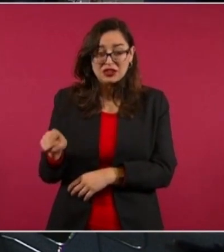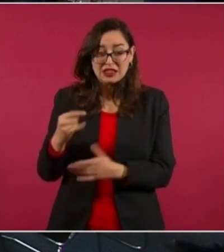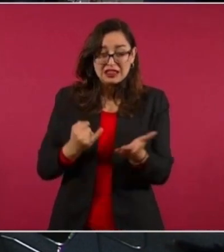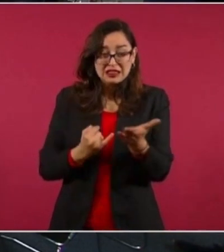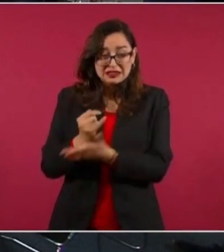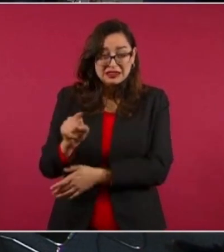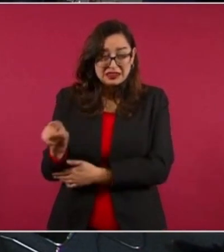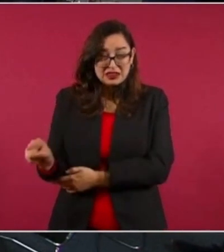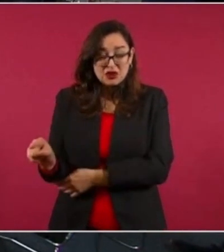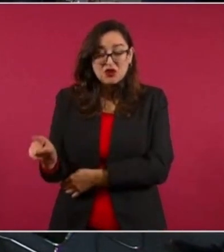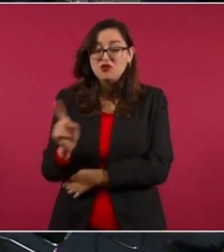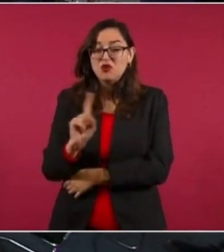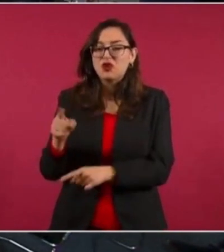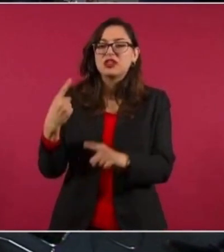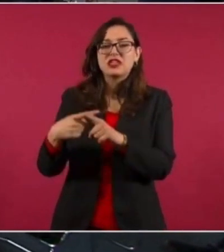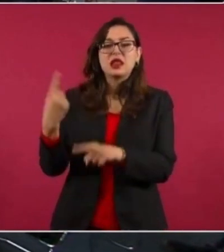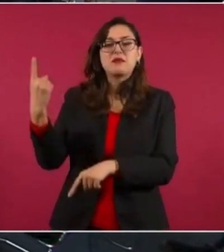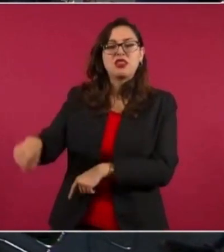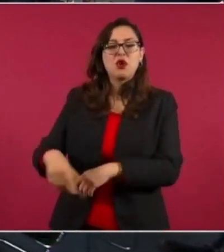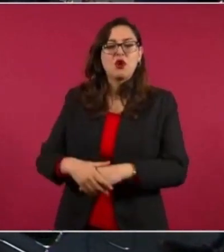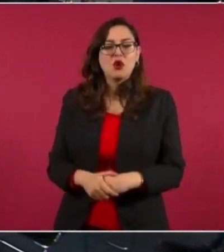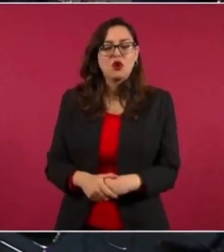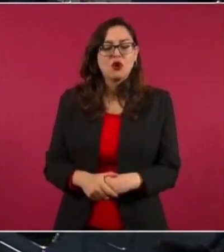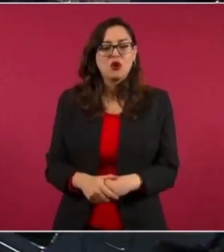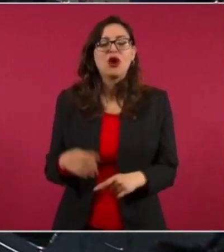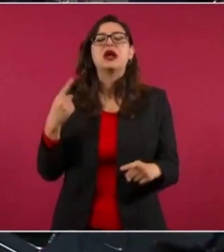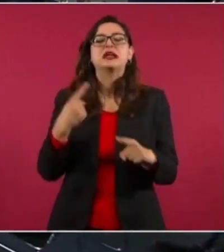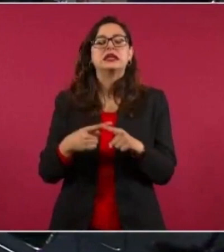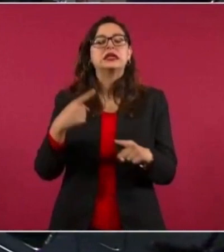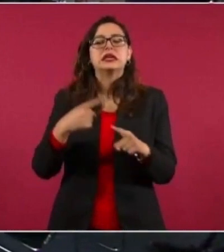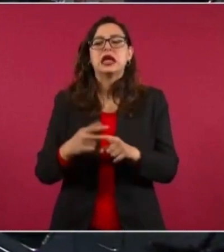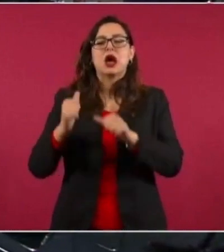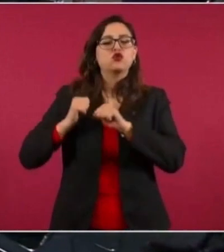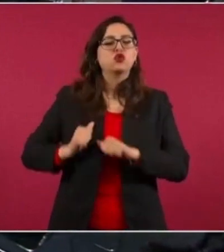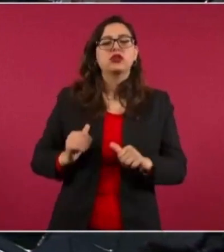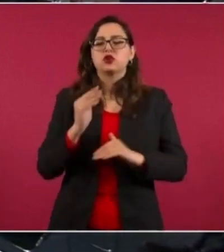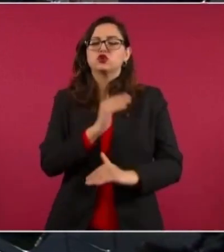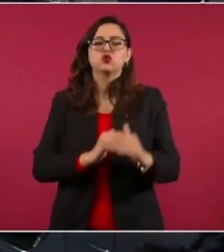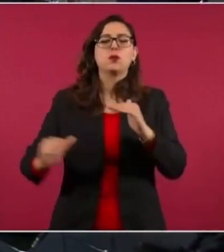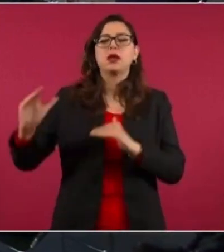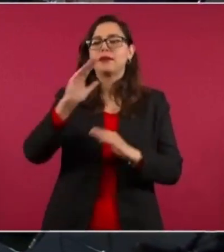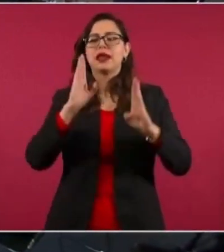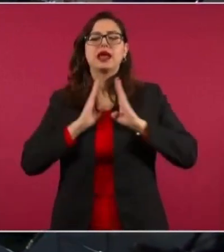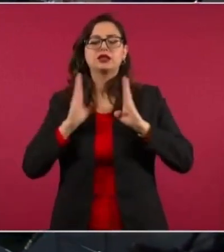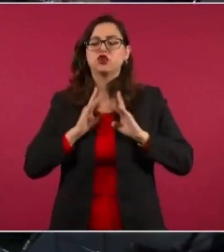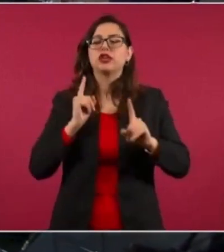¿Quién es el comandante supremo de las Fuerzas Armadas?